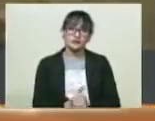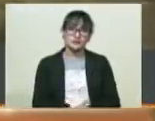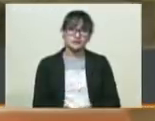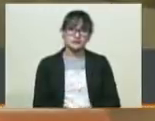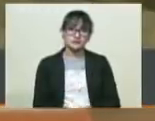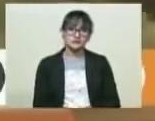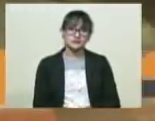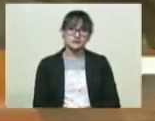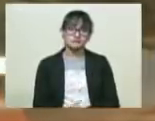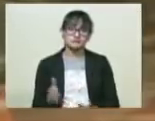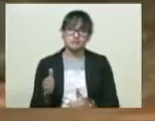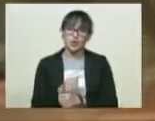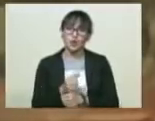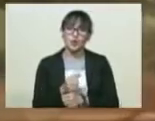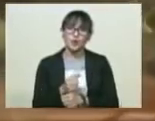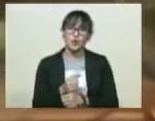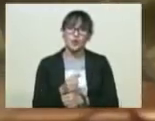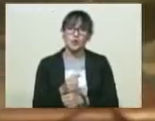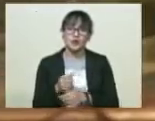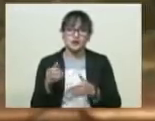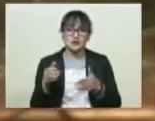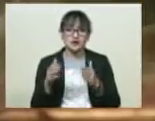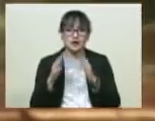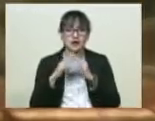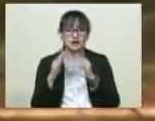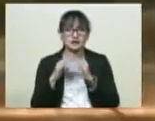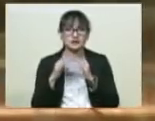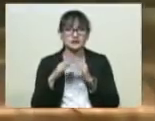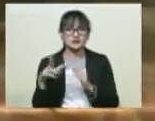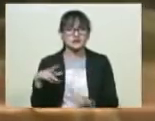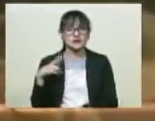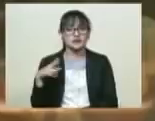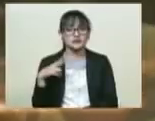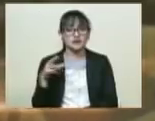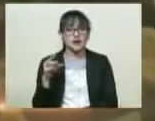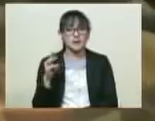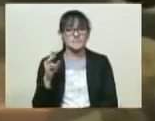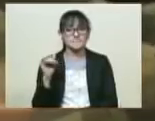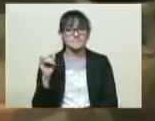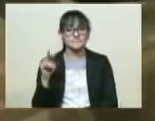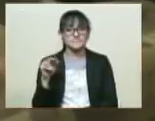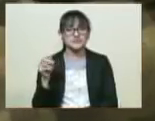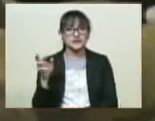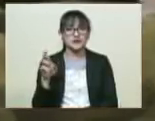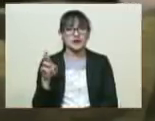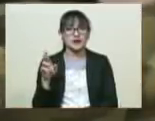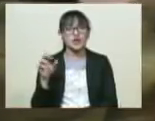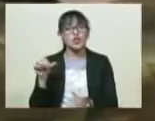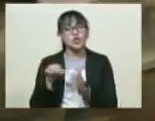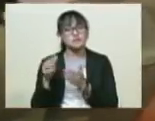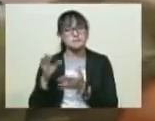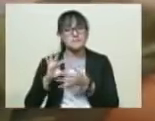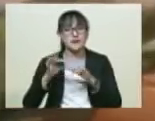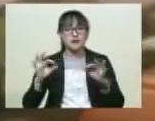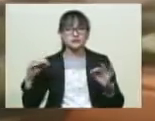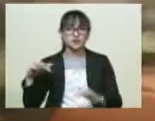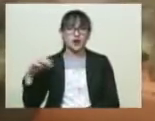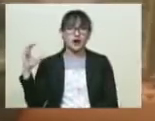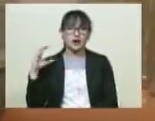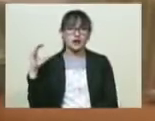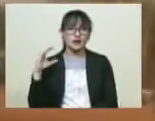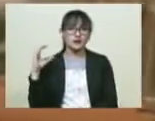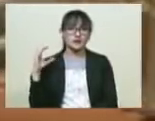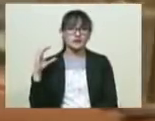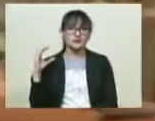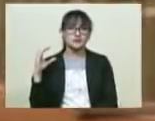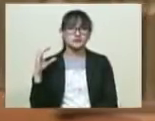un allanamiento en la Quinta El Pinar, Avenida La Fuente, en la Organización del Paraíso, del Distrito Capital,